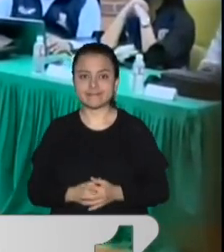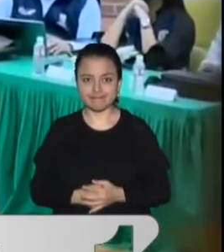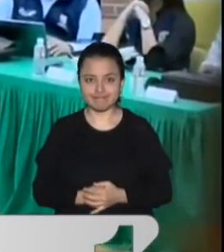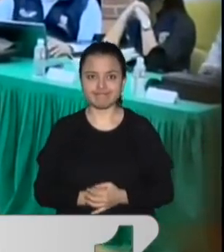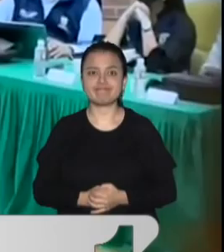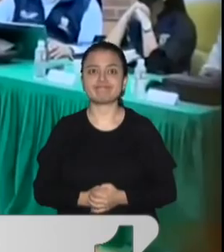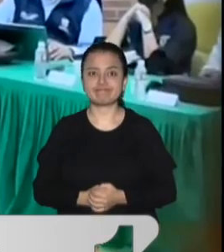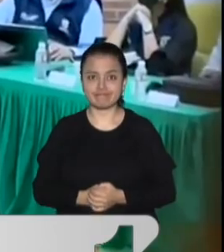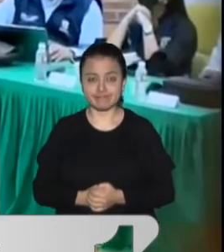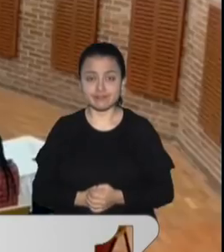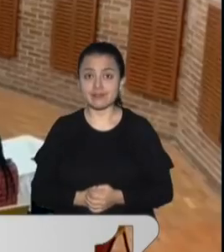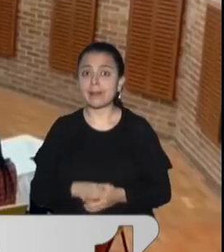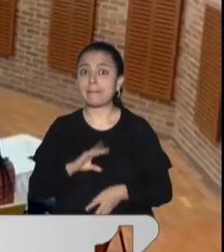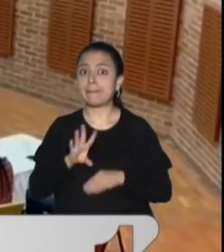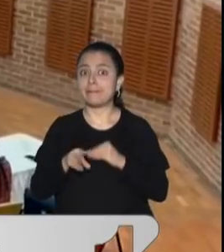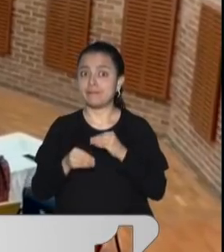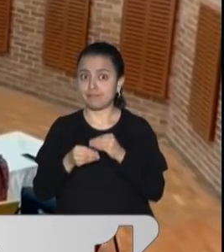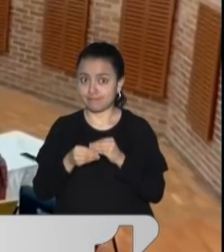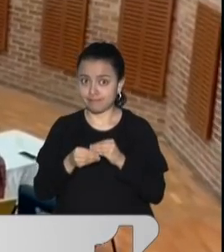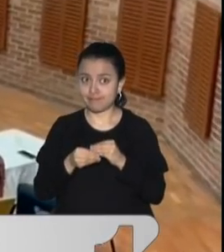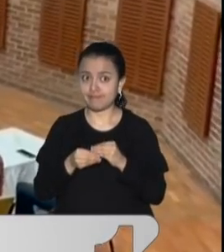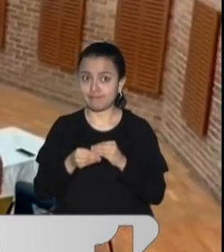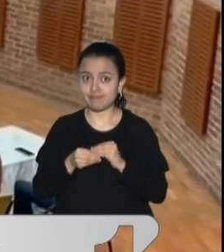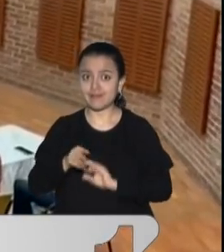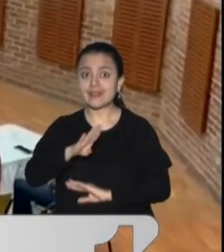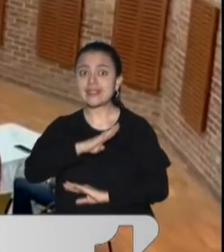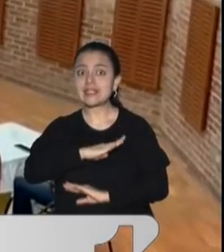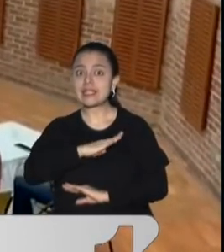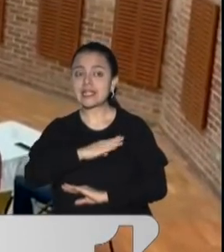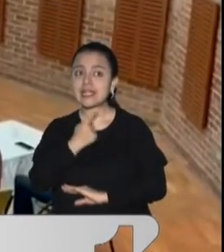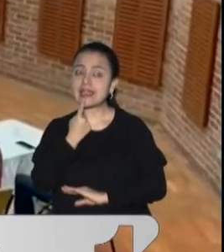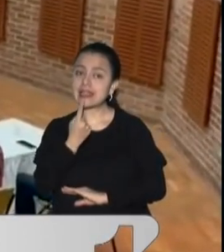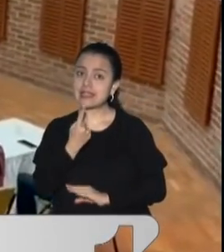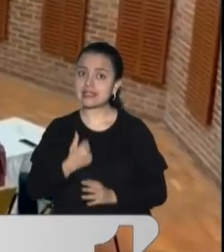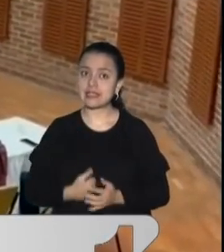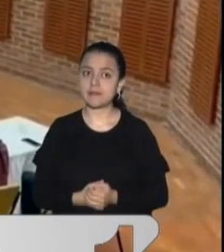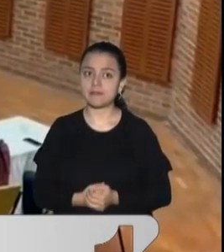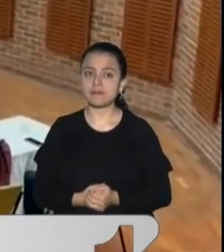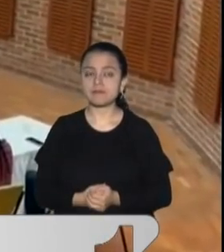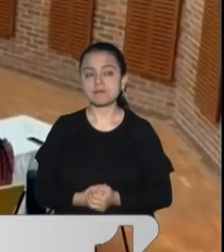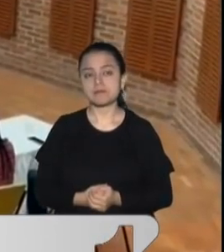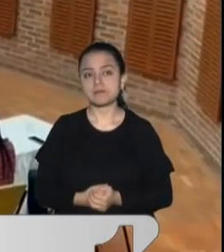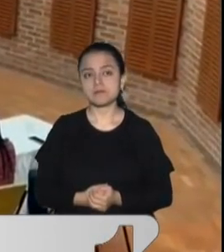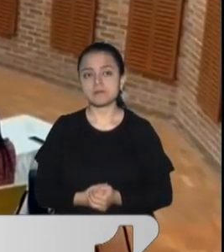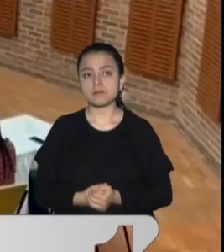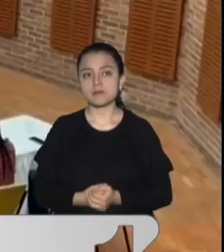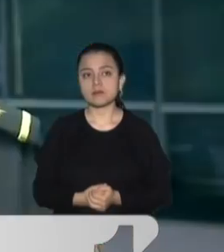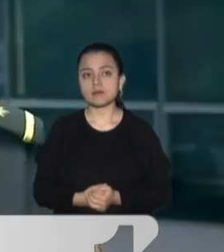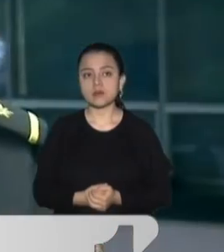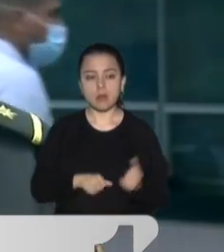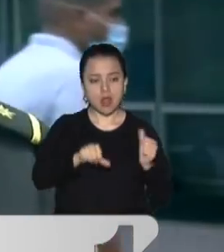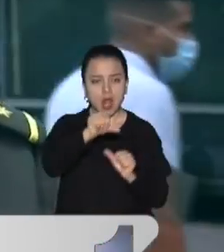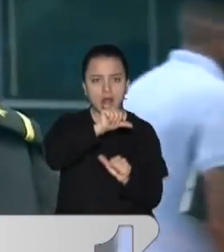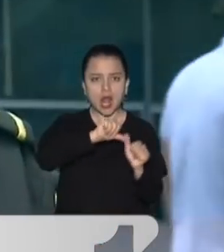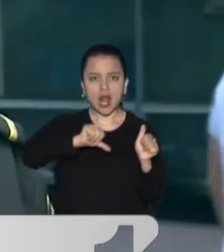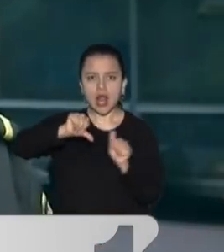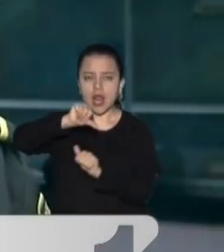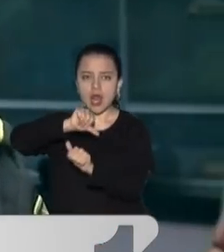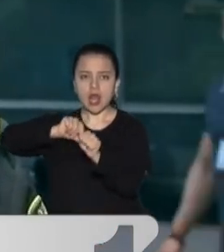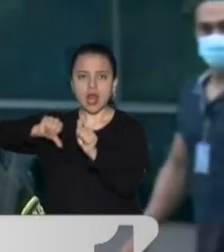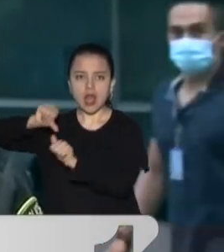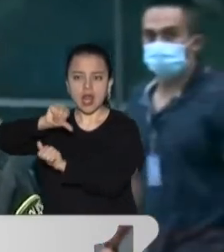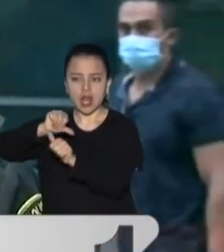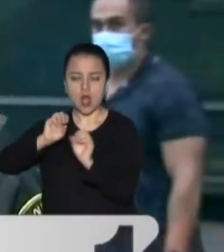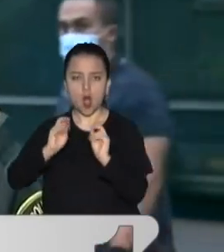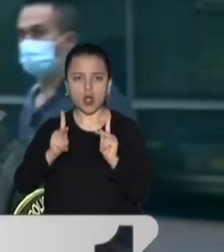administración. También el alcalde dijo que algunos los recursos, mejor, que se destinarían para poder modificar o modernizar mejor la